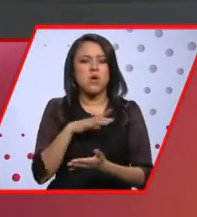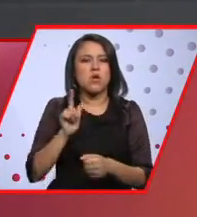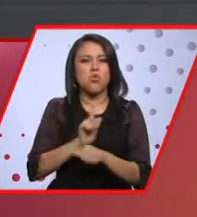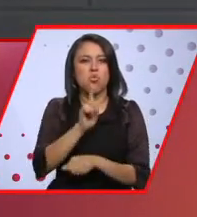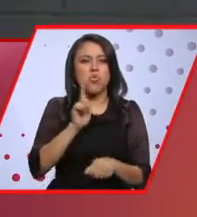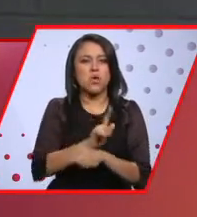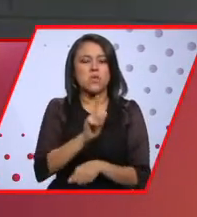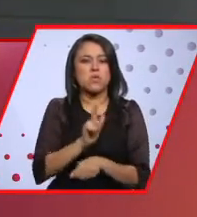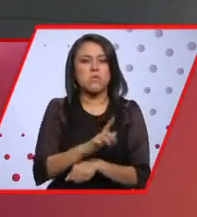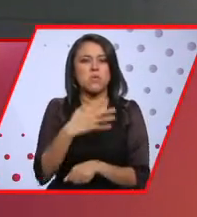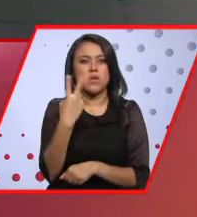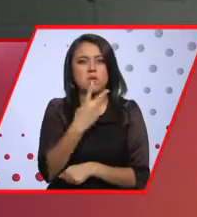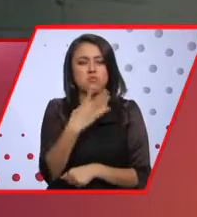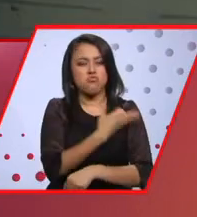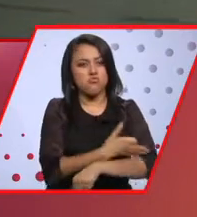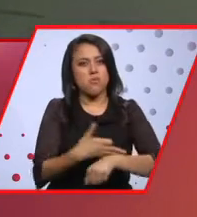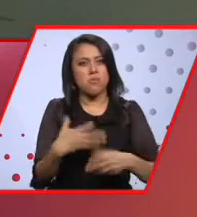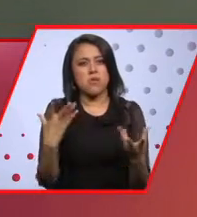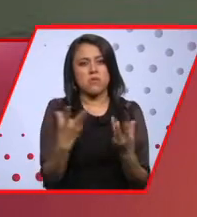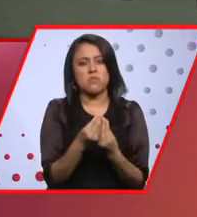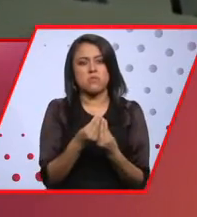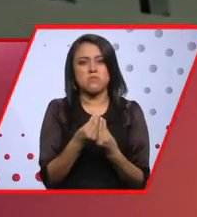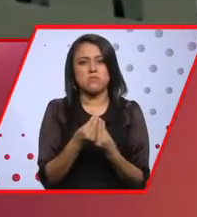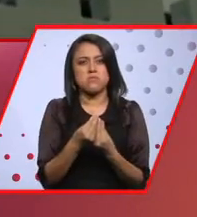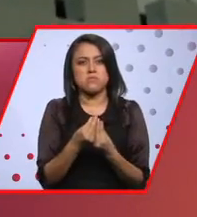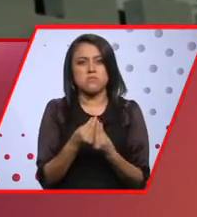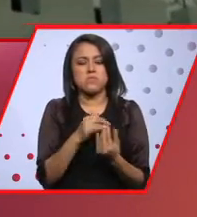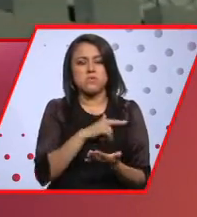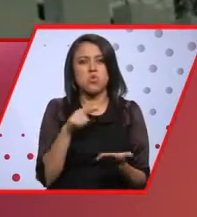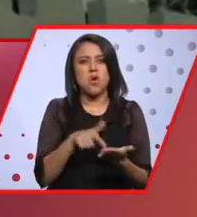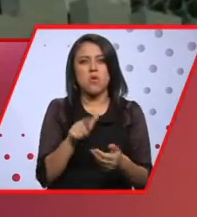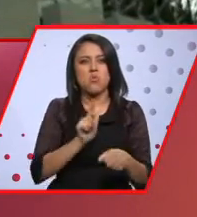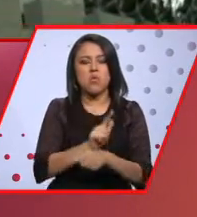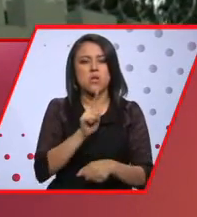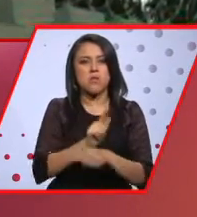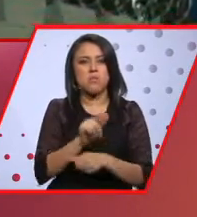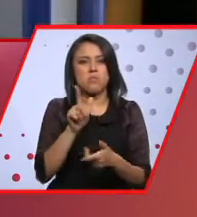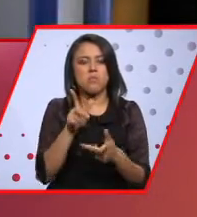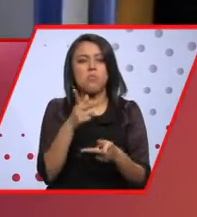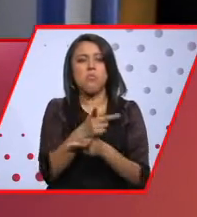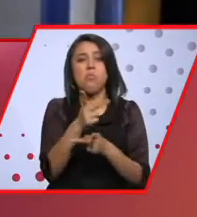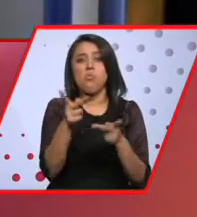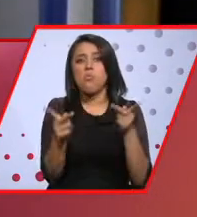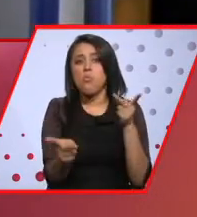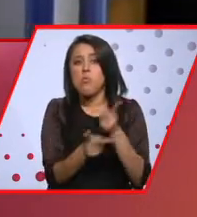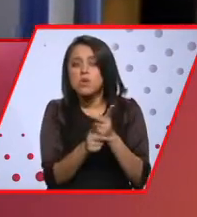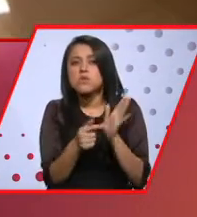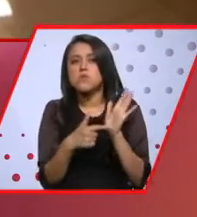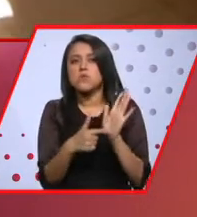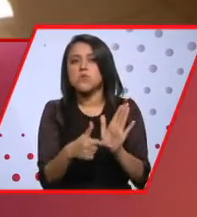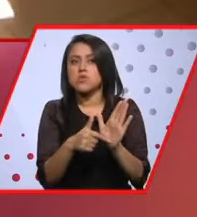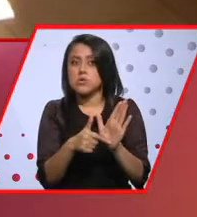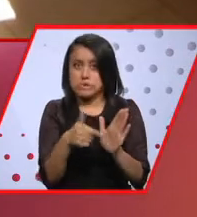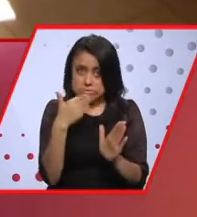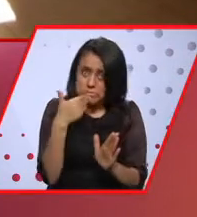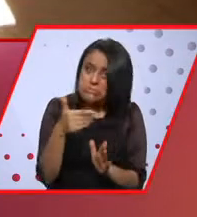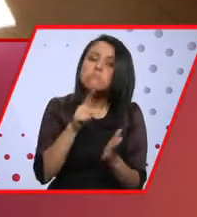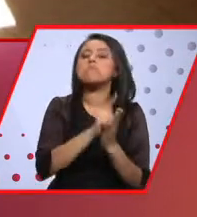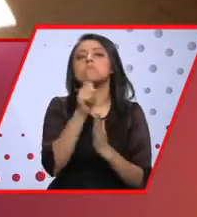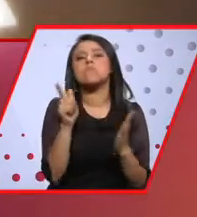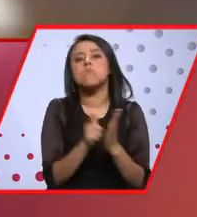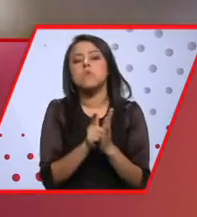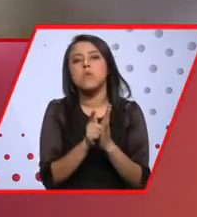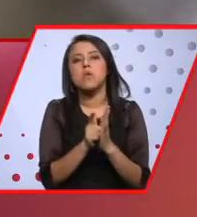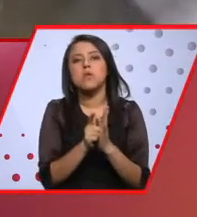Guatemala. Lo detienen junto con la familia. ¿Ellos entraron a Guatemala con los pasaportes legales? ¿Entraron legales a